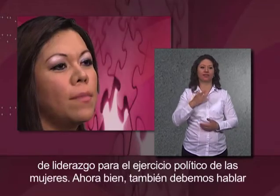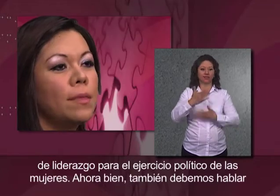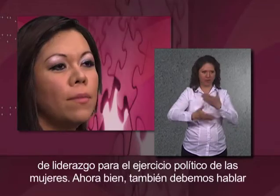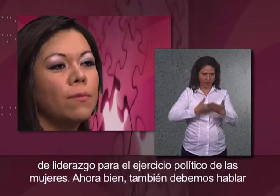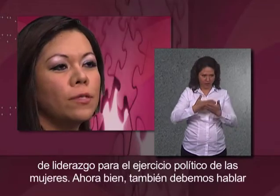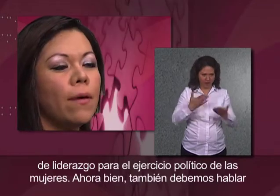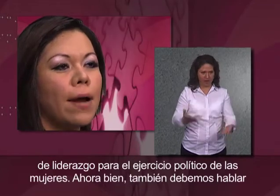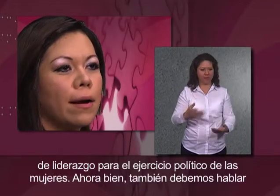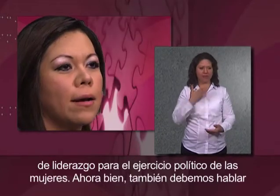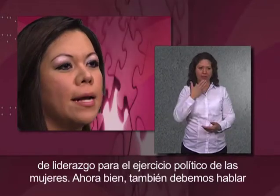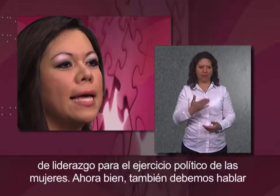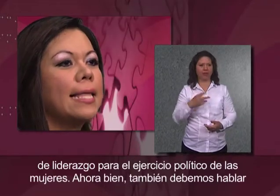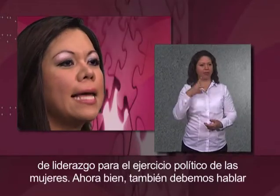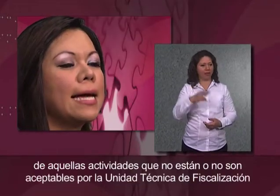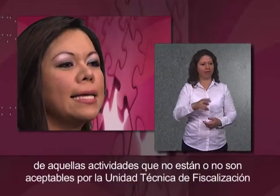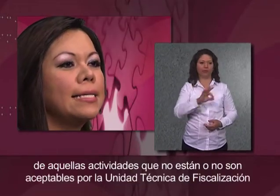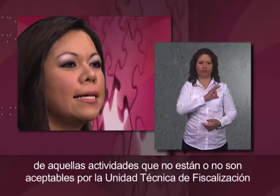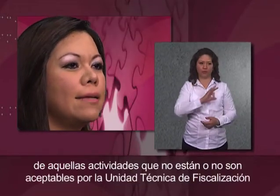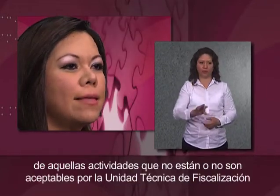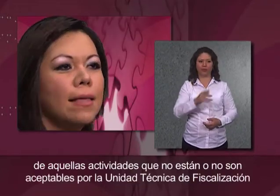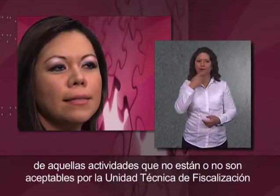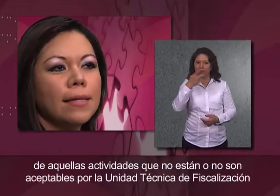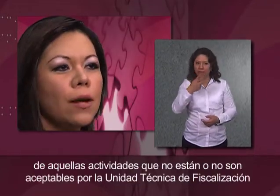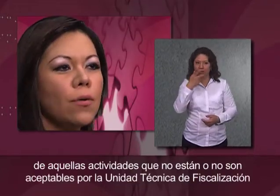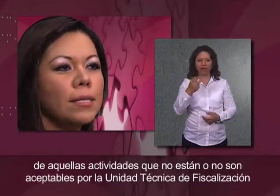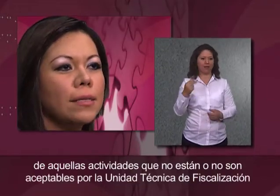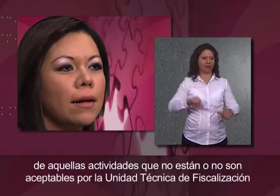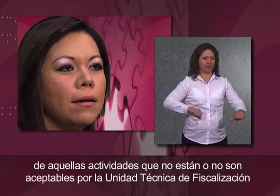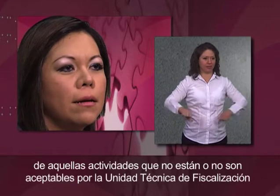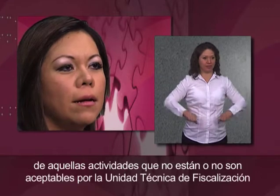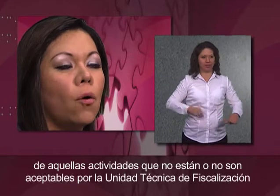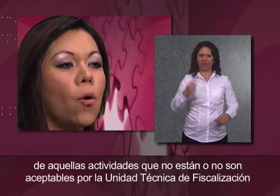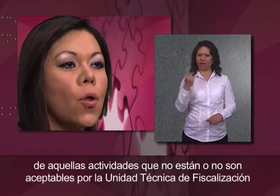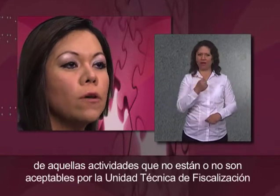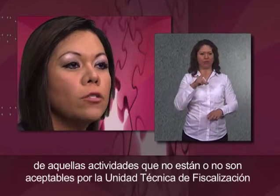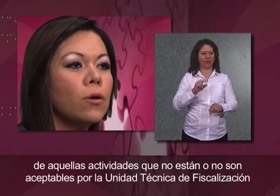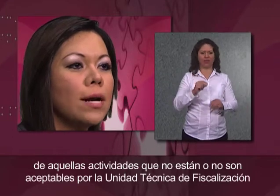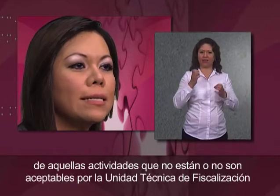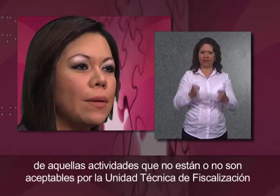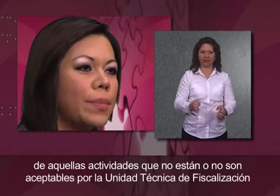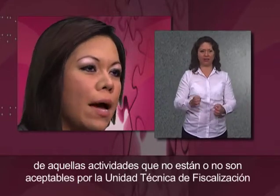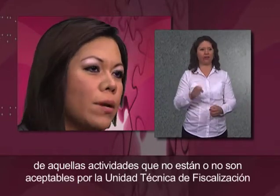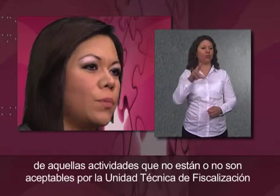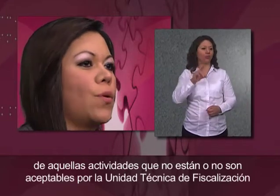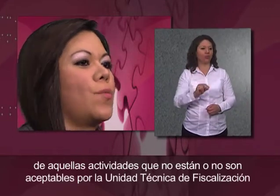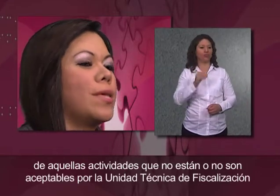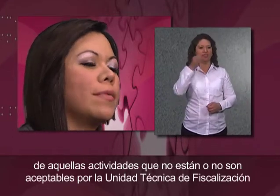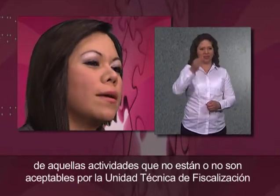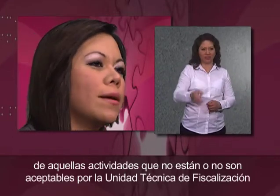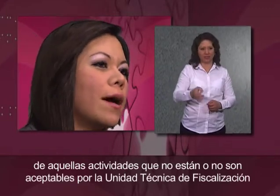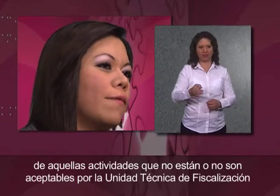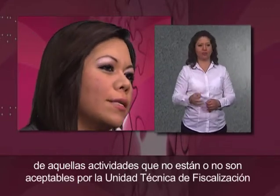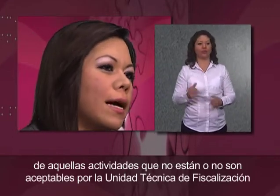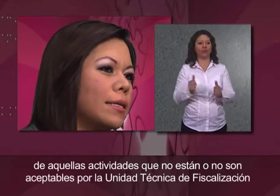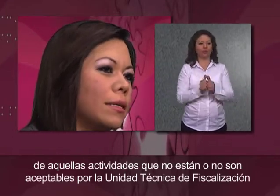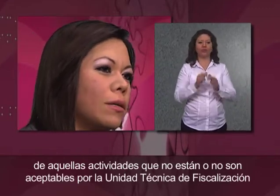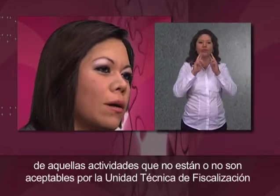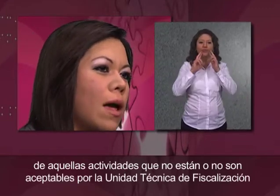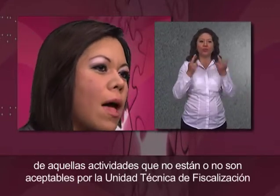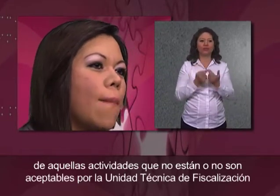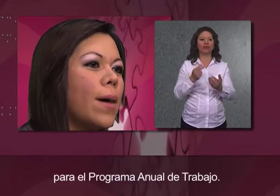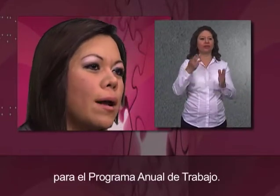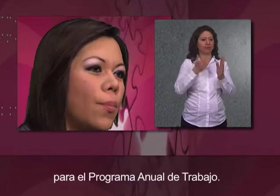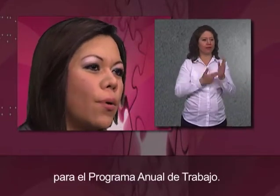también debemos hablar de aquellas actividades que no están o no son aceptables por la unidad técnica de fiscalización